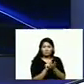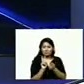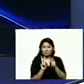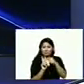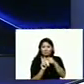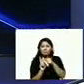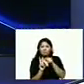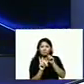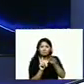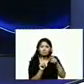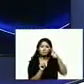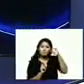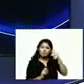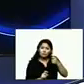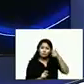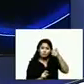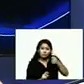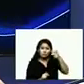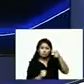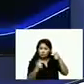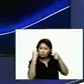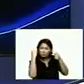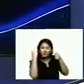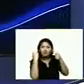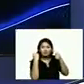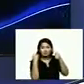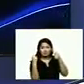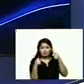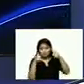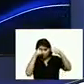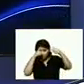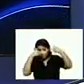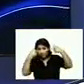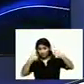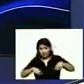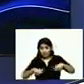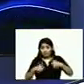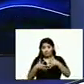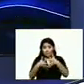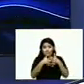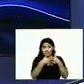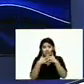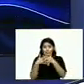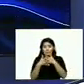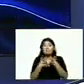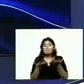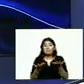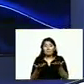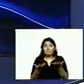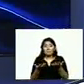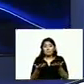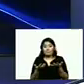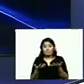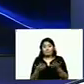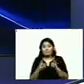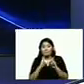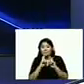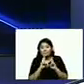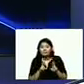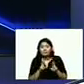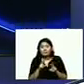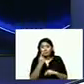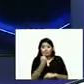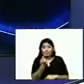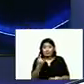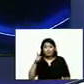serán clave para conocer los posibles acuerdos que el país logre tener con Estados Unidos y así dar una salida permanente a quienes se